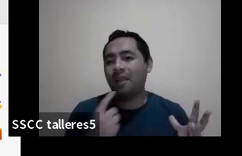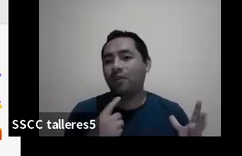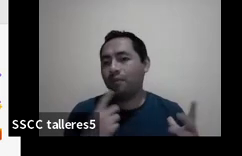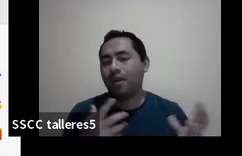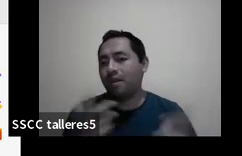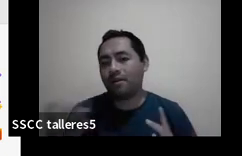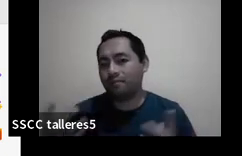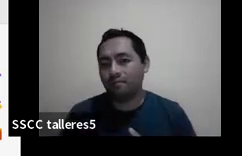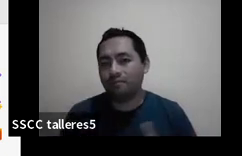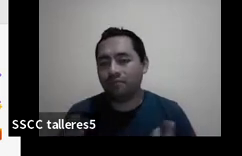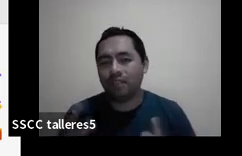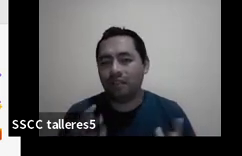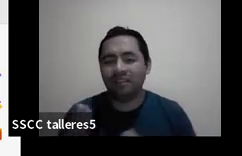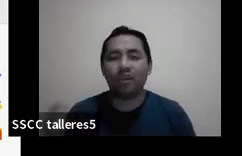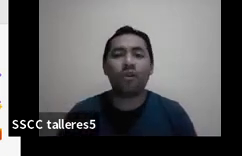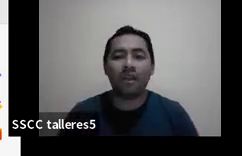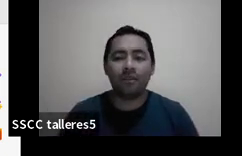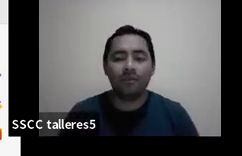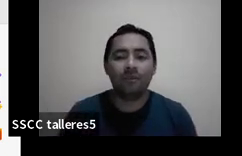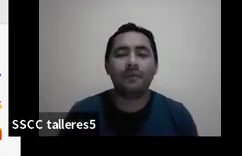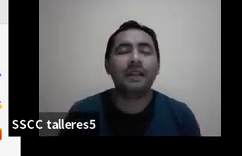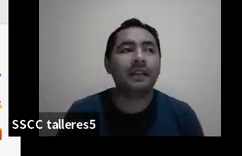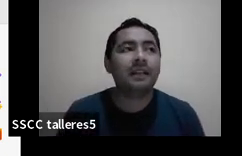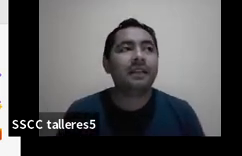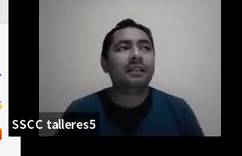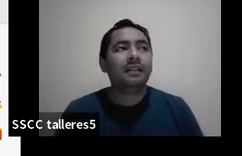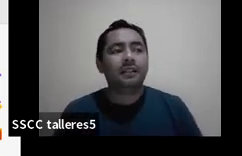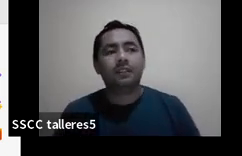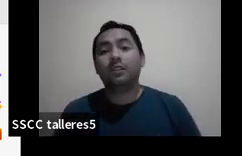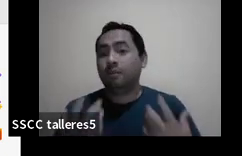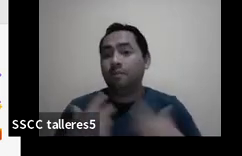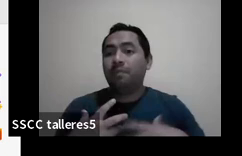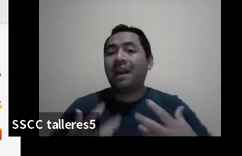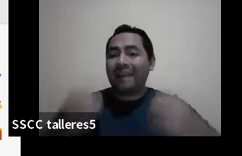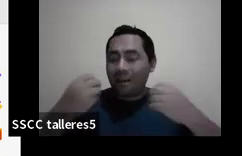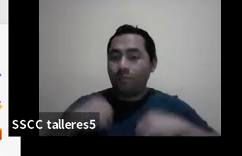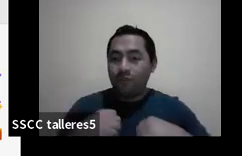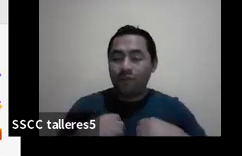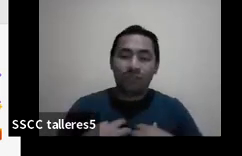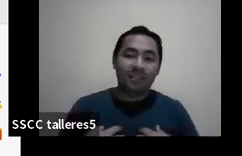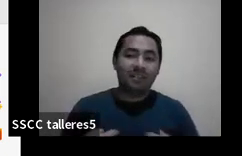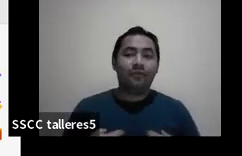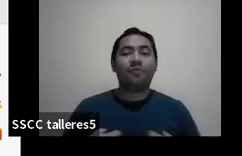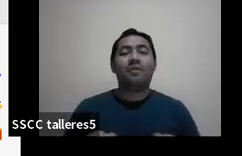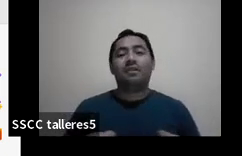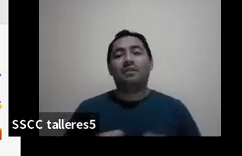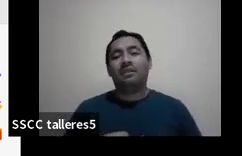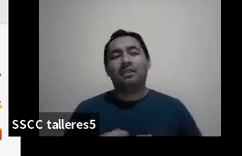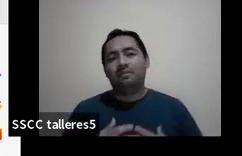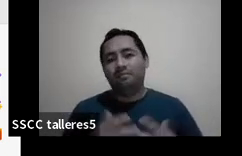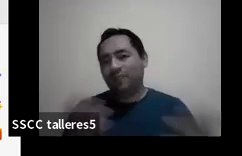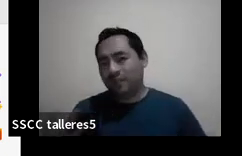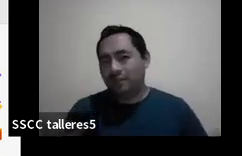y hablando voy a hablar intercortado, ¿no? Entonces, cargarlo al profesor de esa